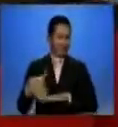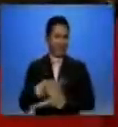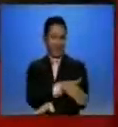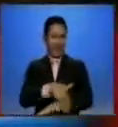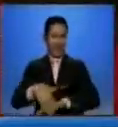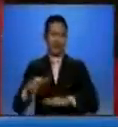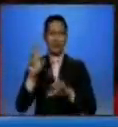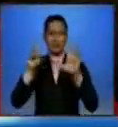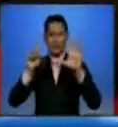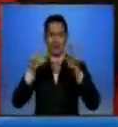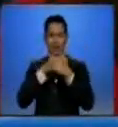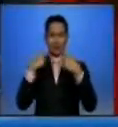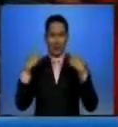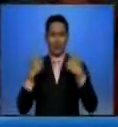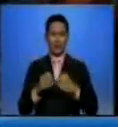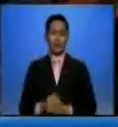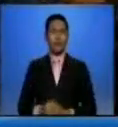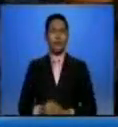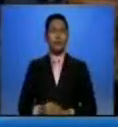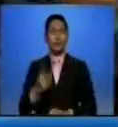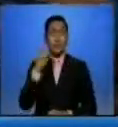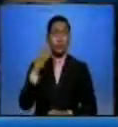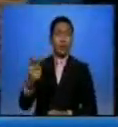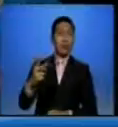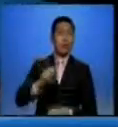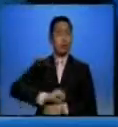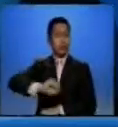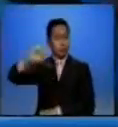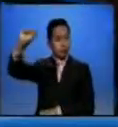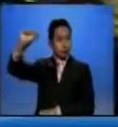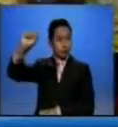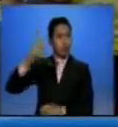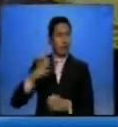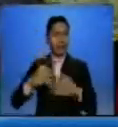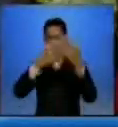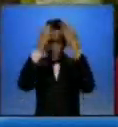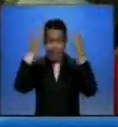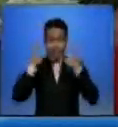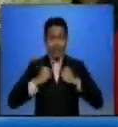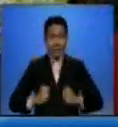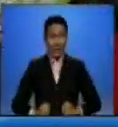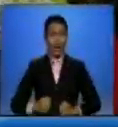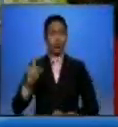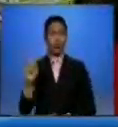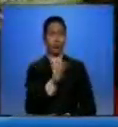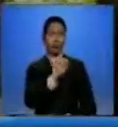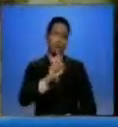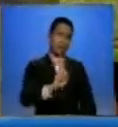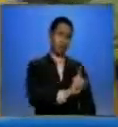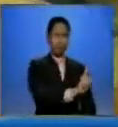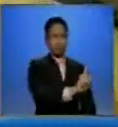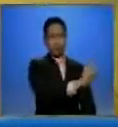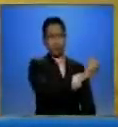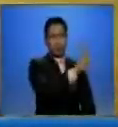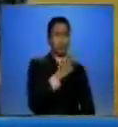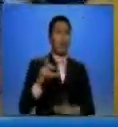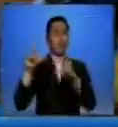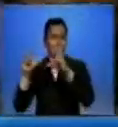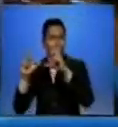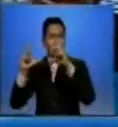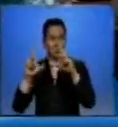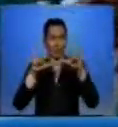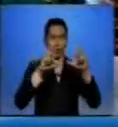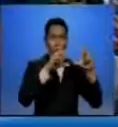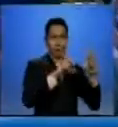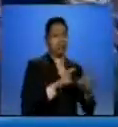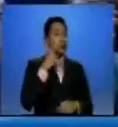de marzo es que vemos a superhéroes disfrazados que caminan por toda esta calle y se toman fotos. Mira, aquí tenemos